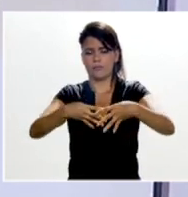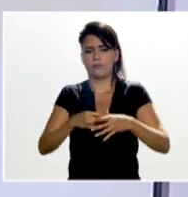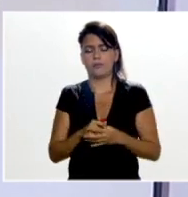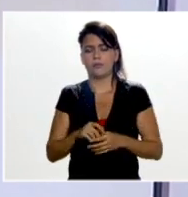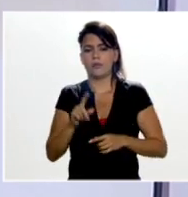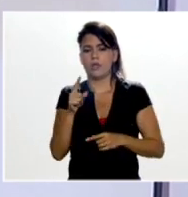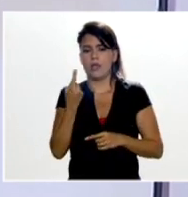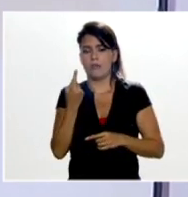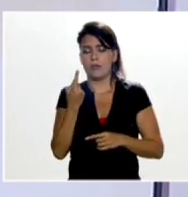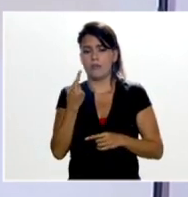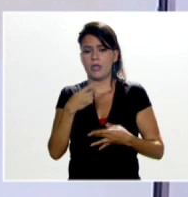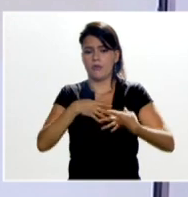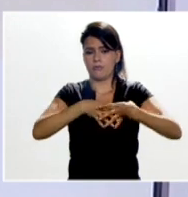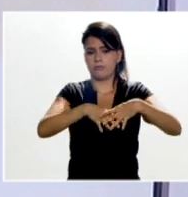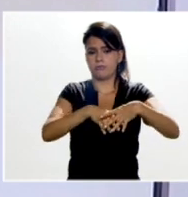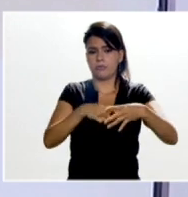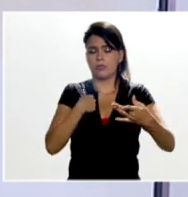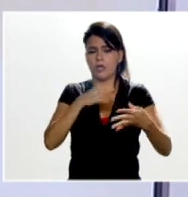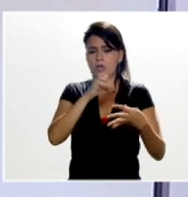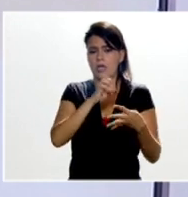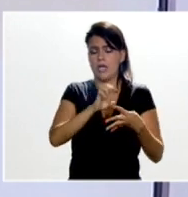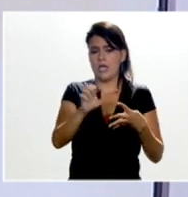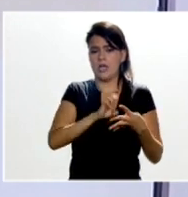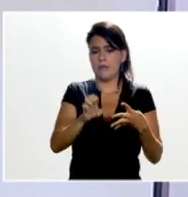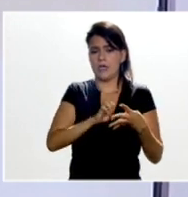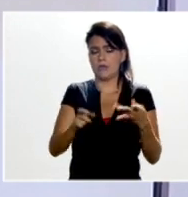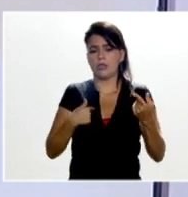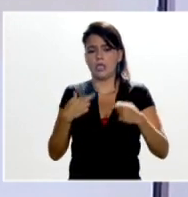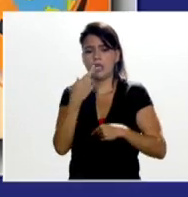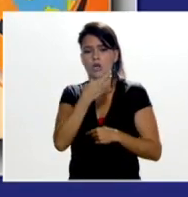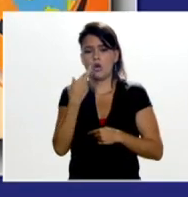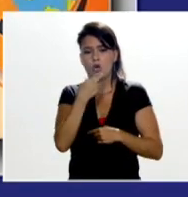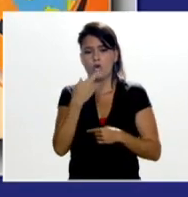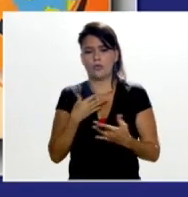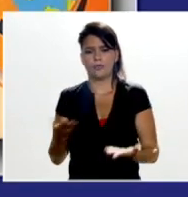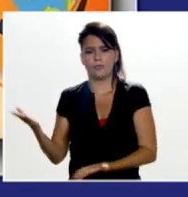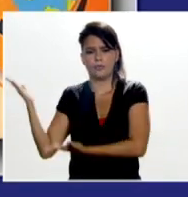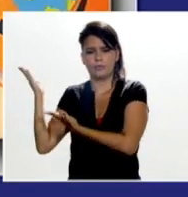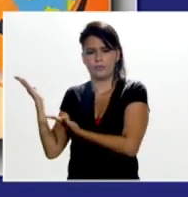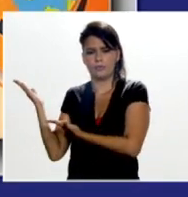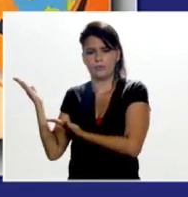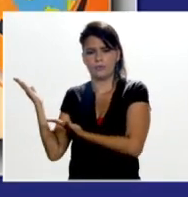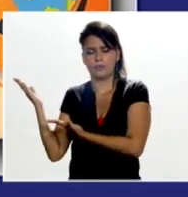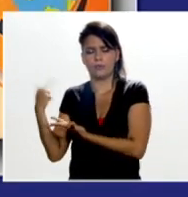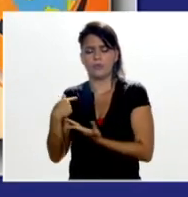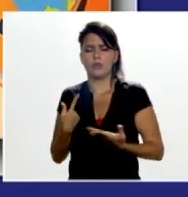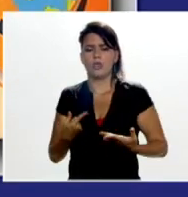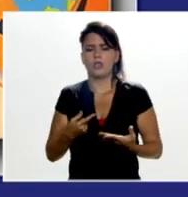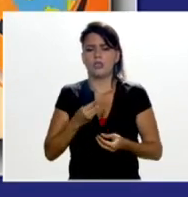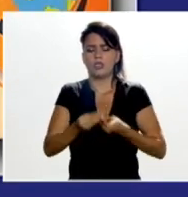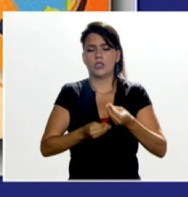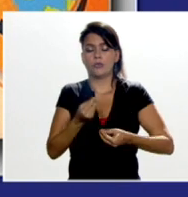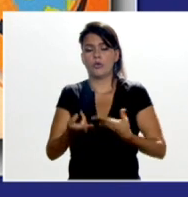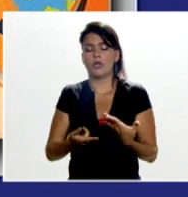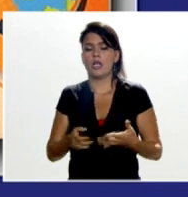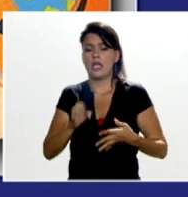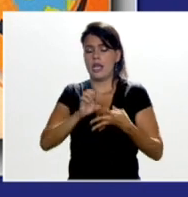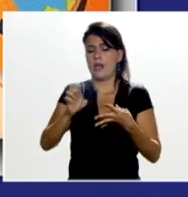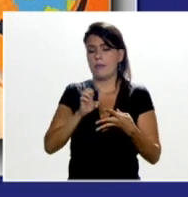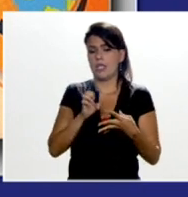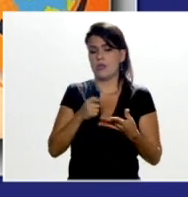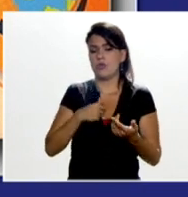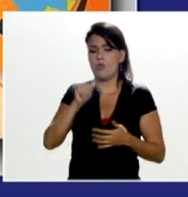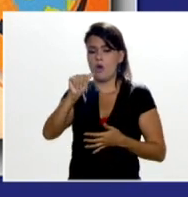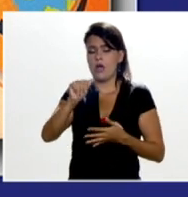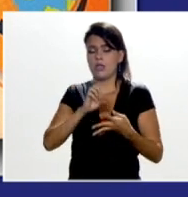La primera fila está indicado, los elementos están indicados en rojo, la primera fila está constituido por el elemento A y el elemento B, y la